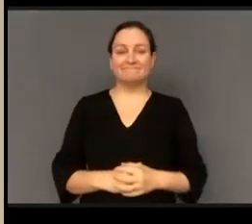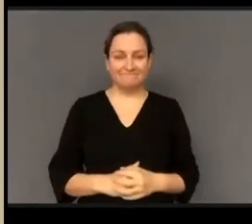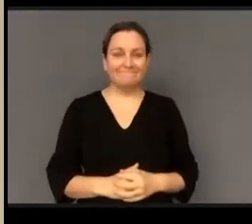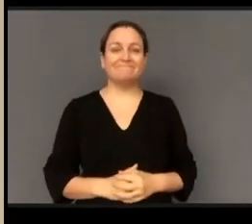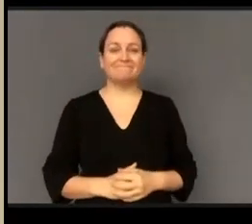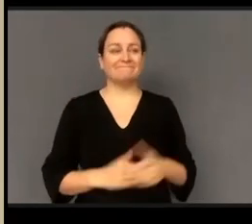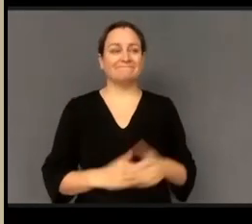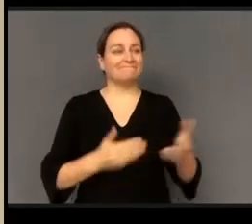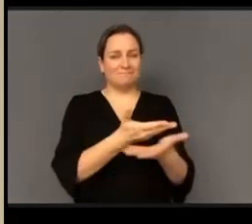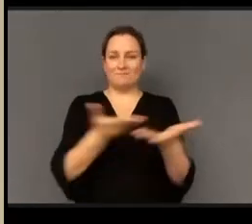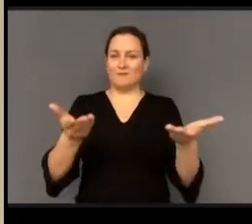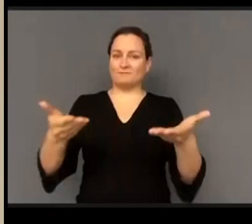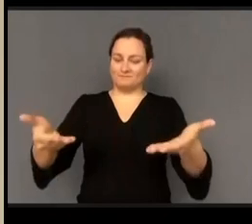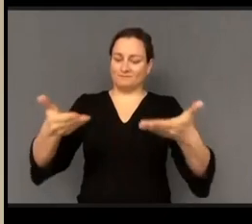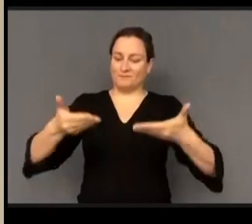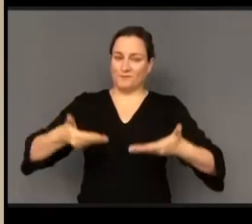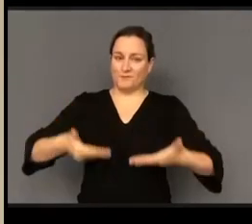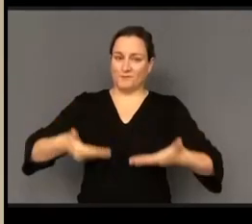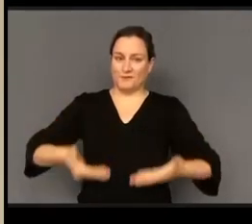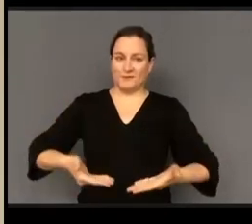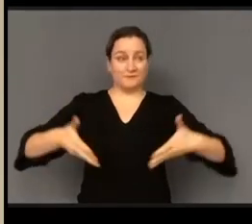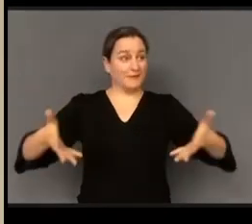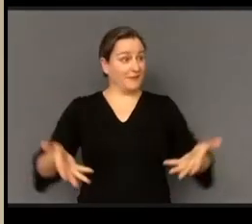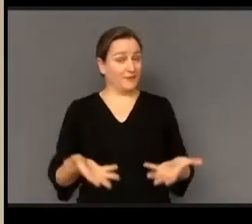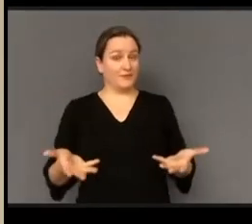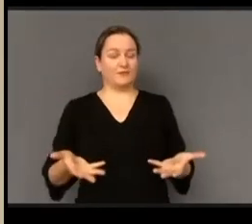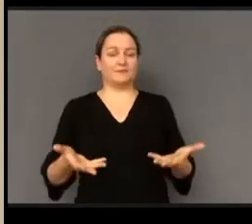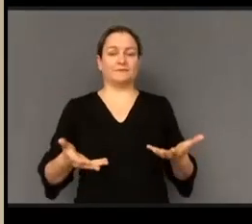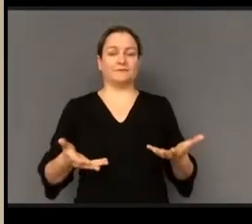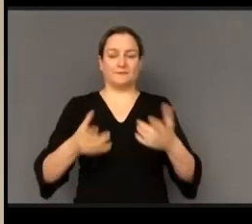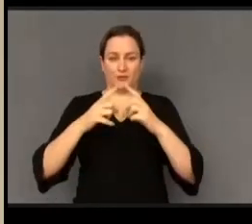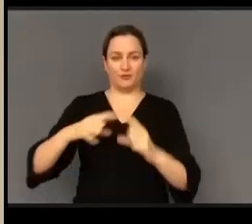y quisiera darles la bienvenida a Japón.